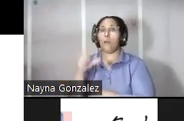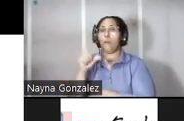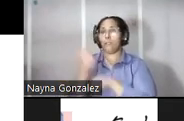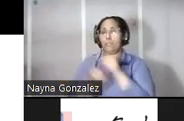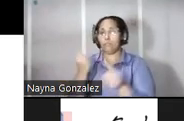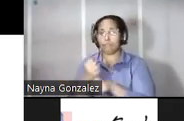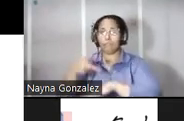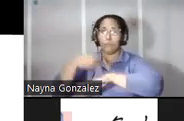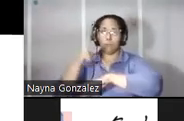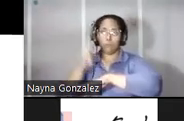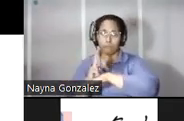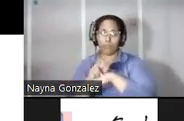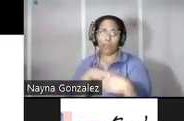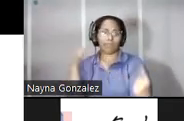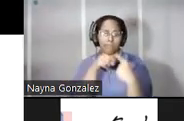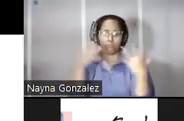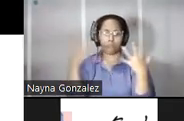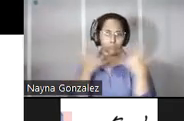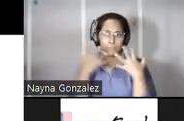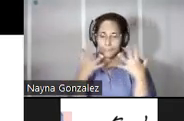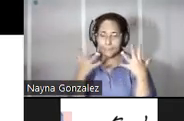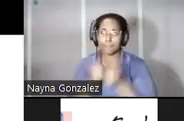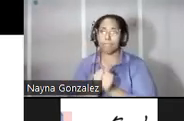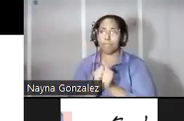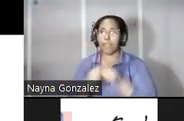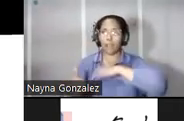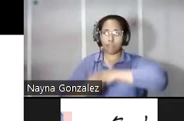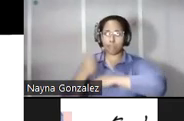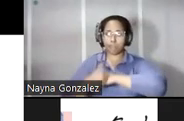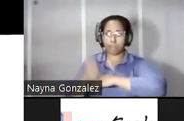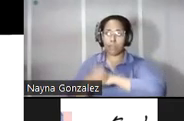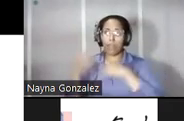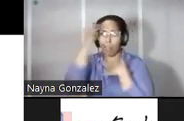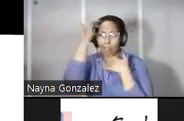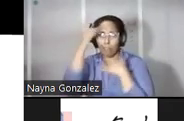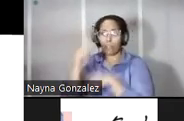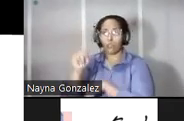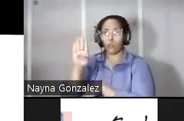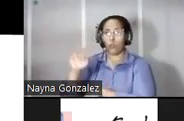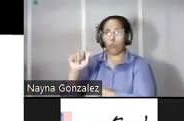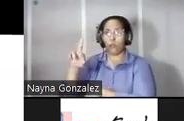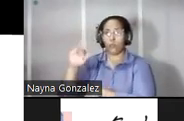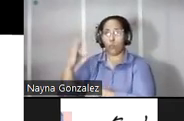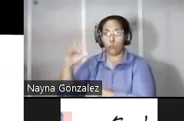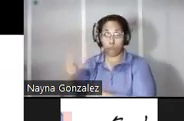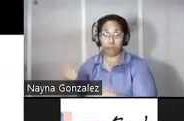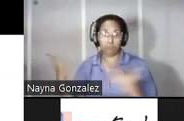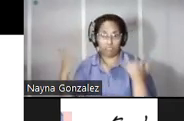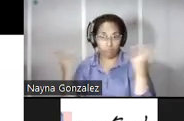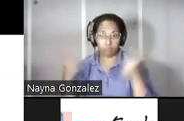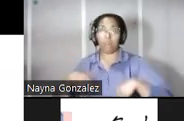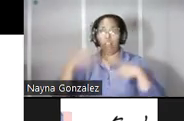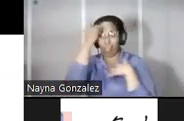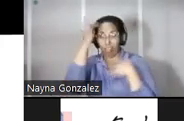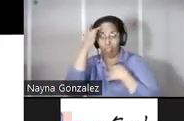Rico, cuando hace un señalamiento en cuanto a la peligrosidad de la tuberculosis a principios del siglo XX.